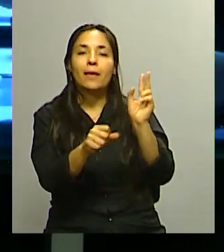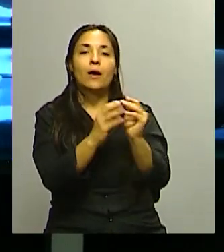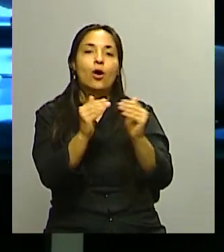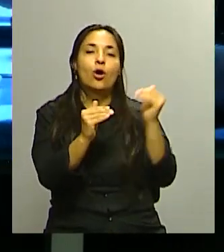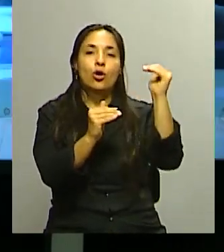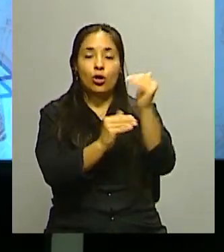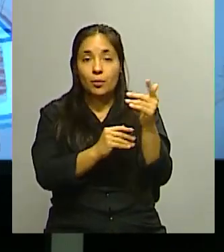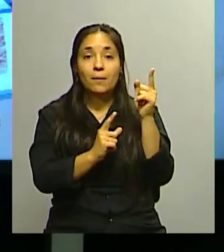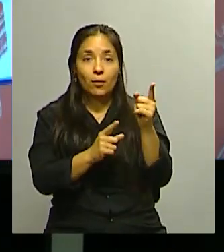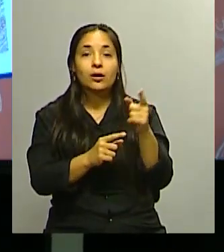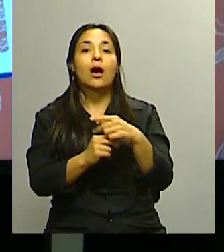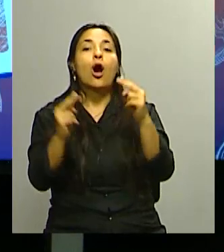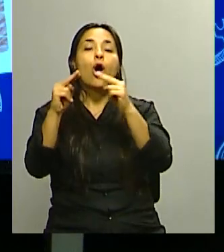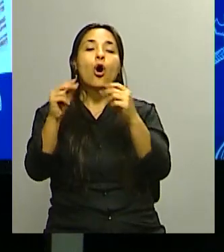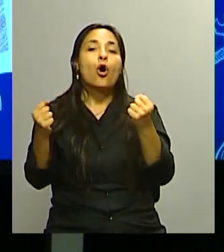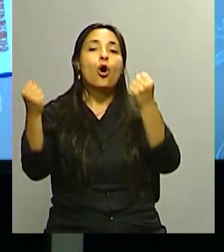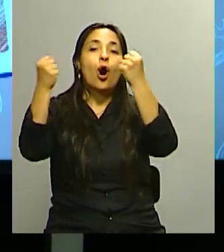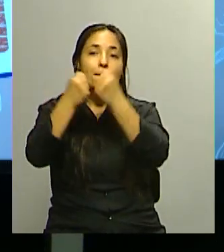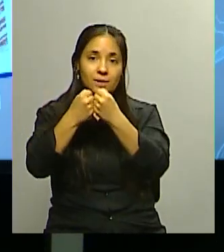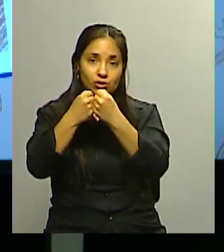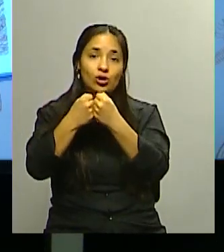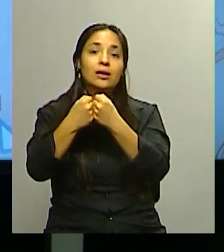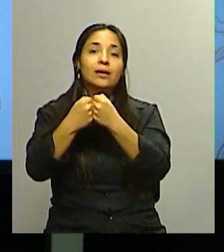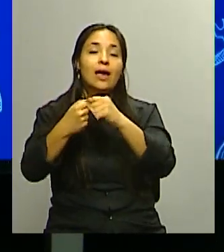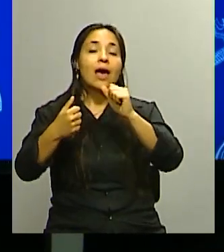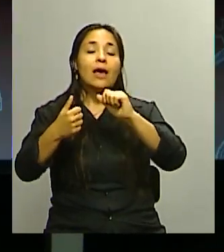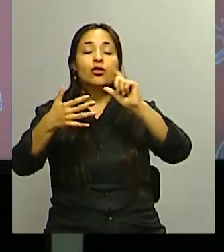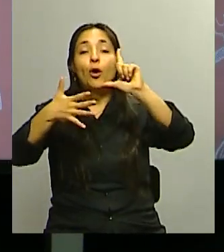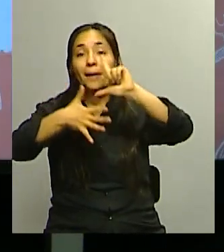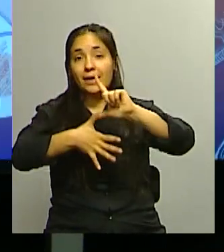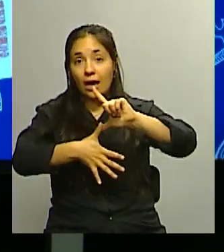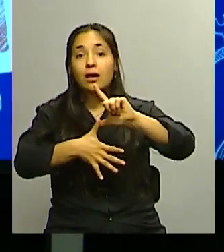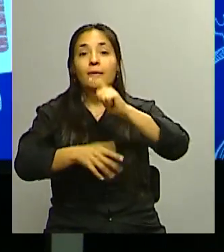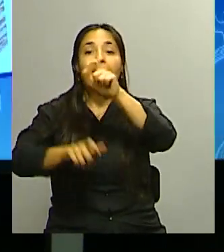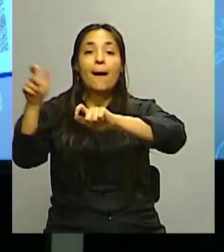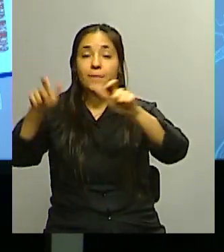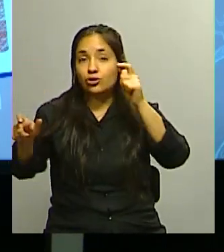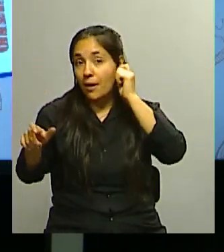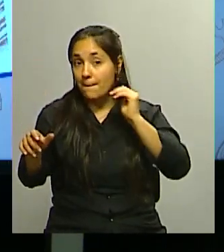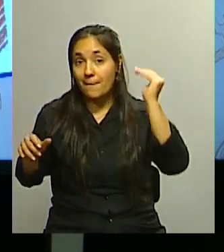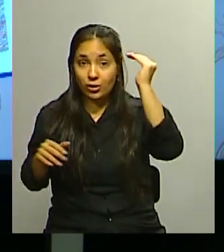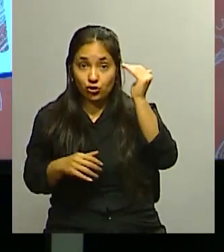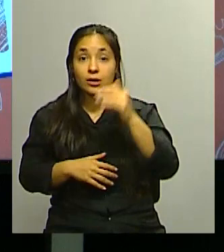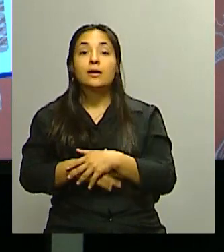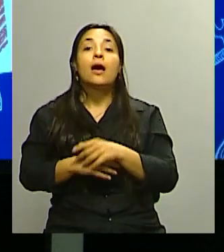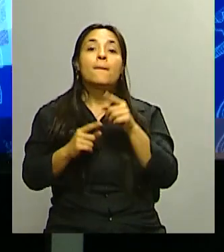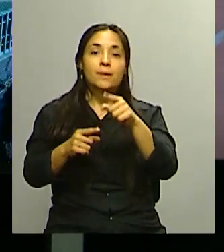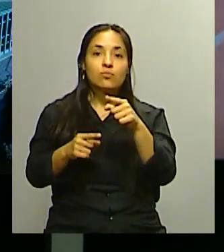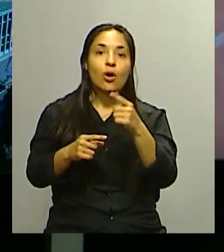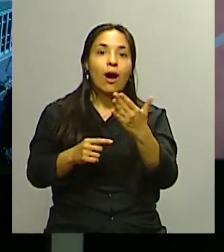Convención Interamericana de Protección del Adulto Mayor, y esta convención recientemente ha sido elevada a jerarquía